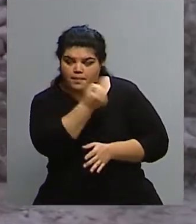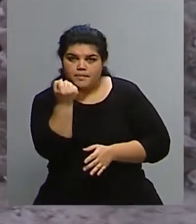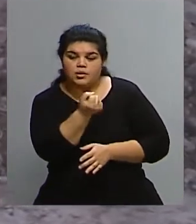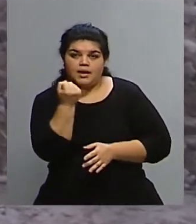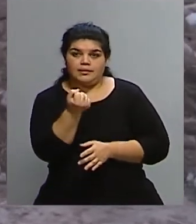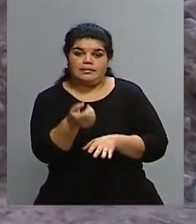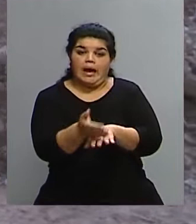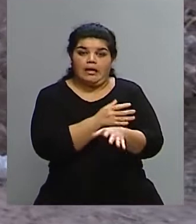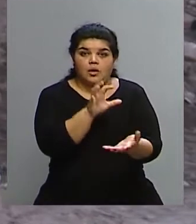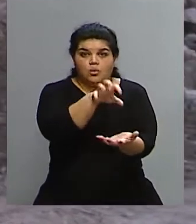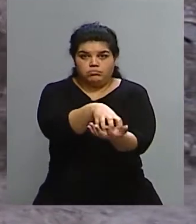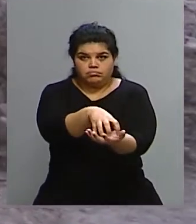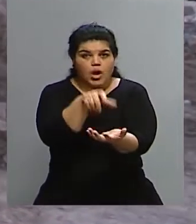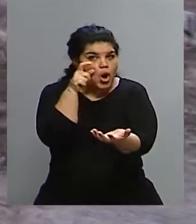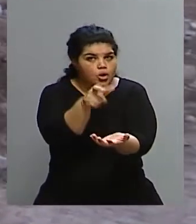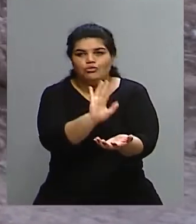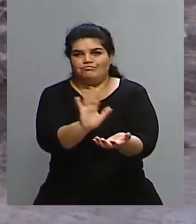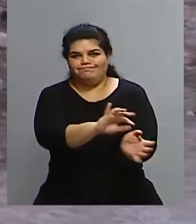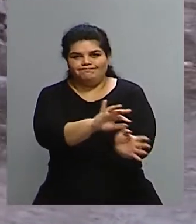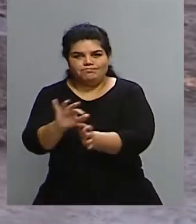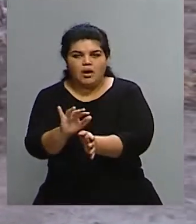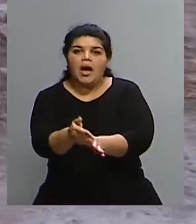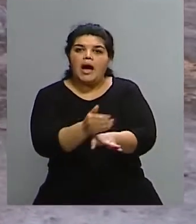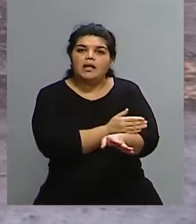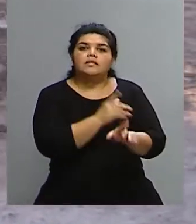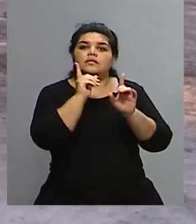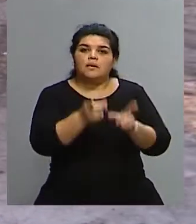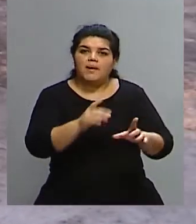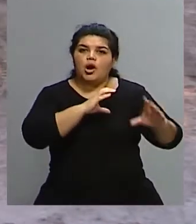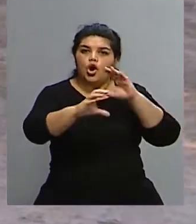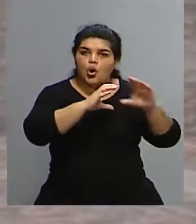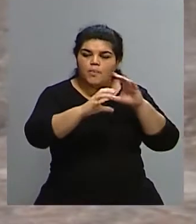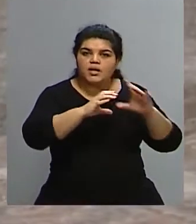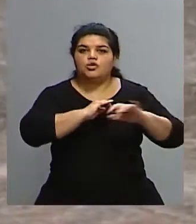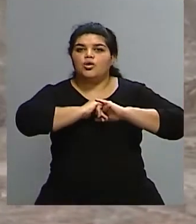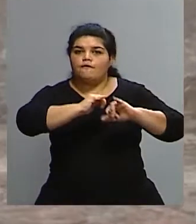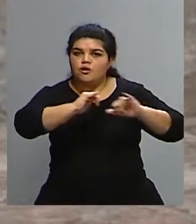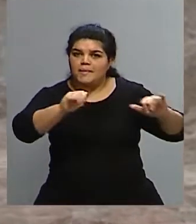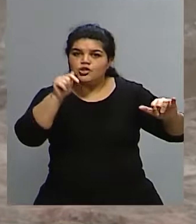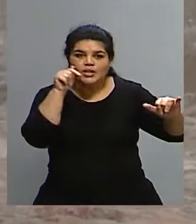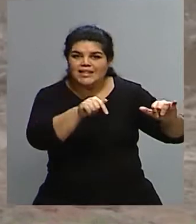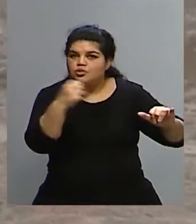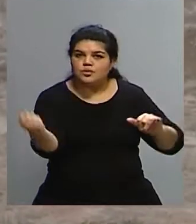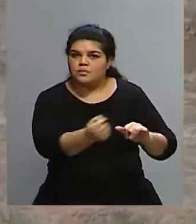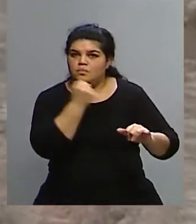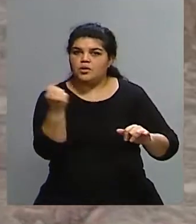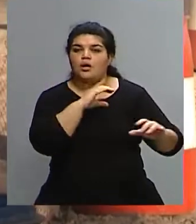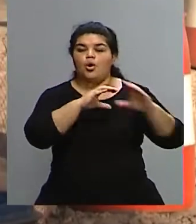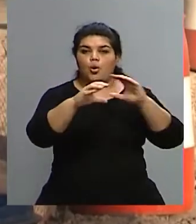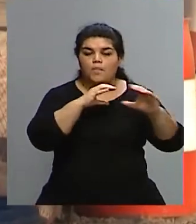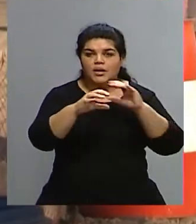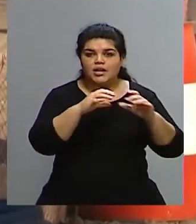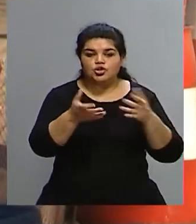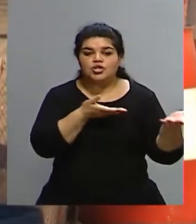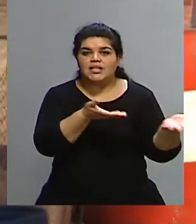órgano digamos, de los órganos de control tiene que ver con la comunicación y la información, porque la comunicación es fundamental, sobre todo en un servicio público,